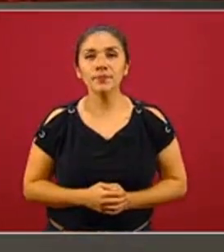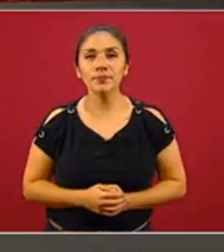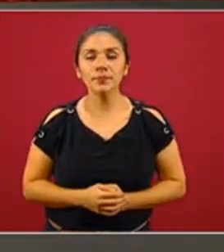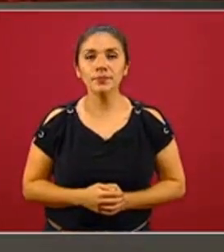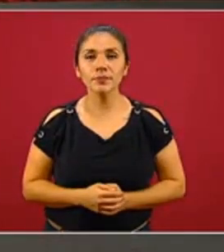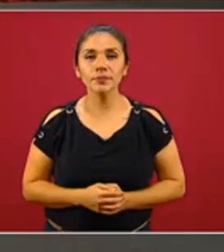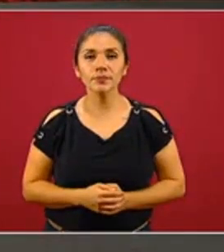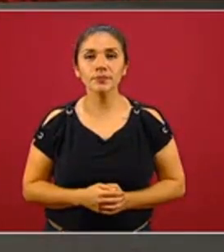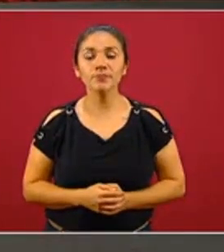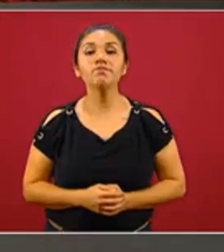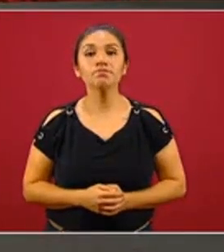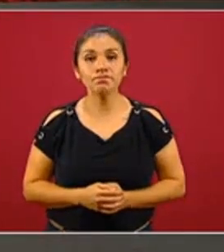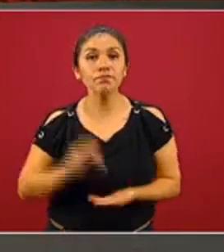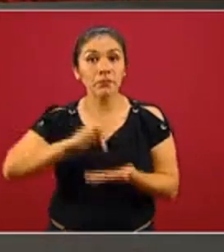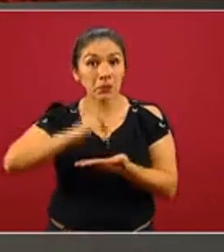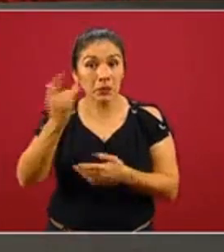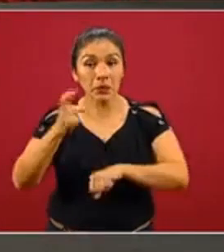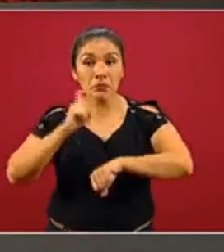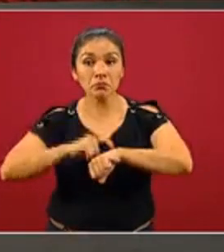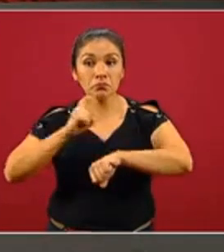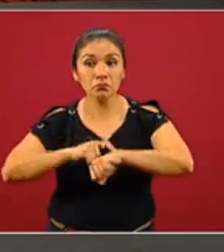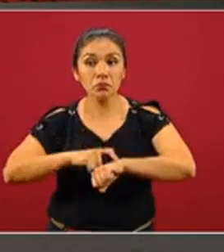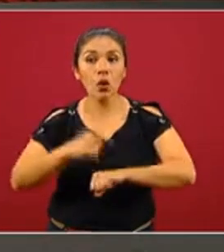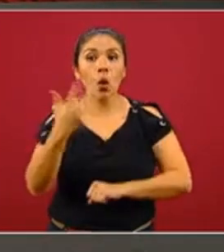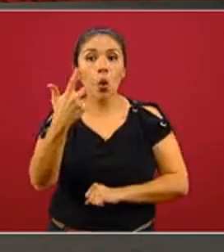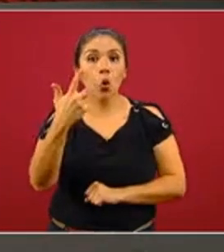Muchas gracias. Pues son las 20 horas con 2